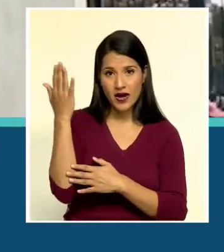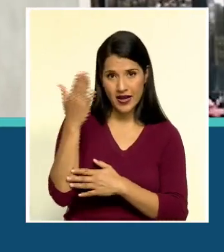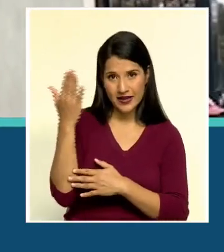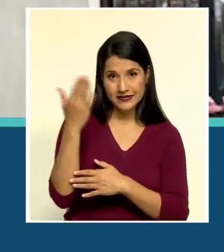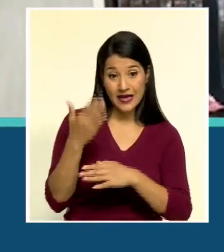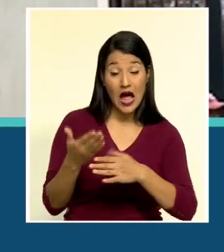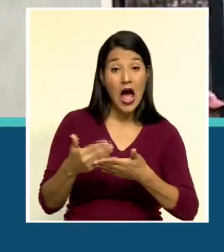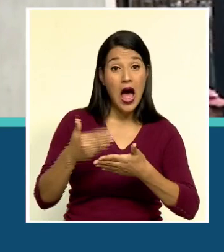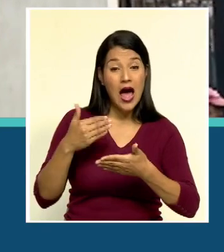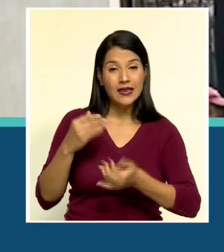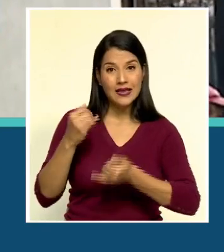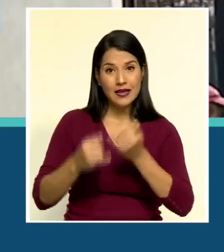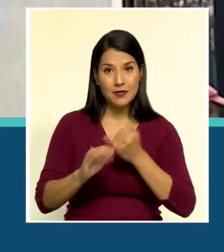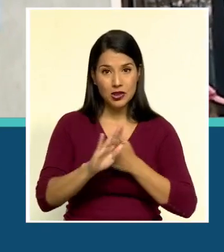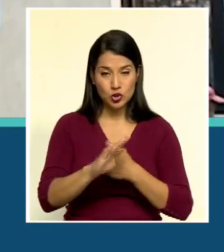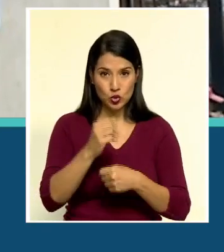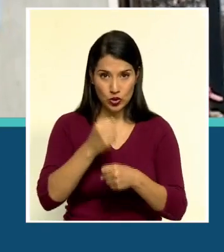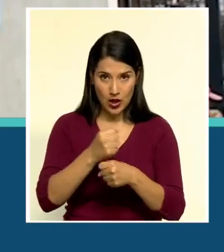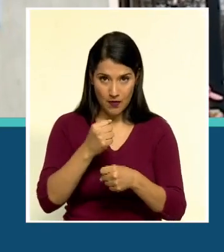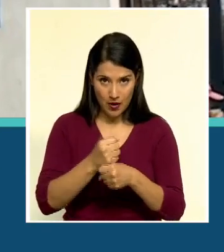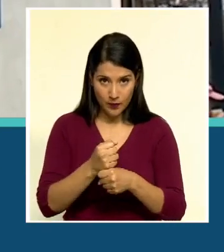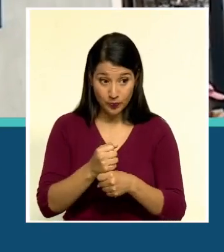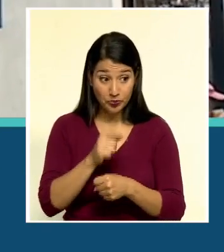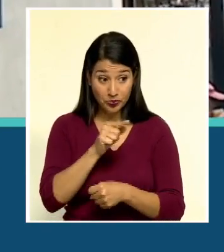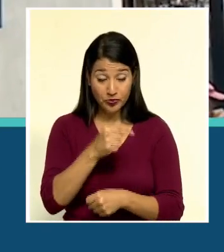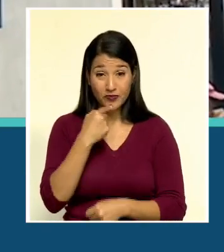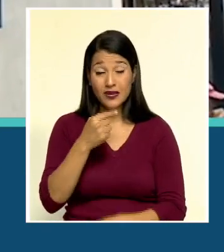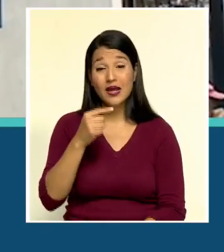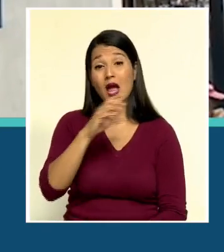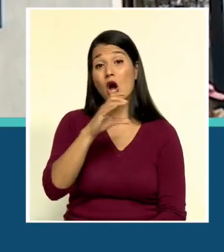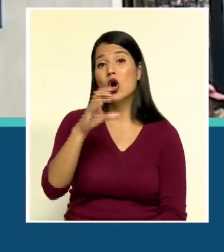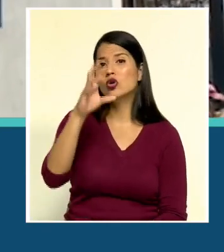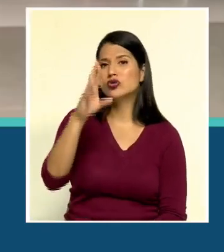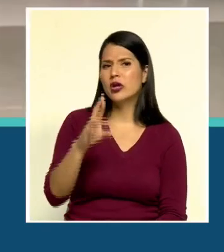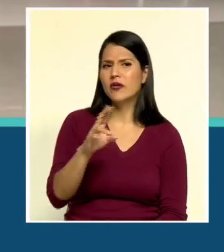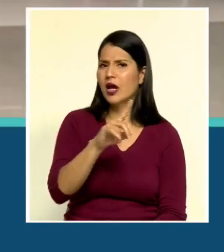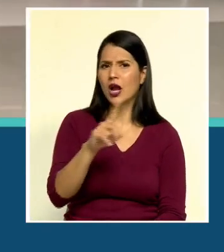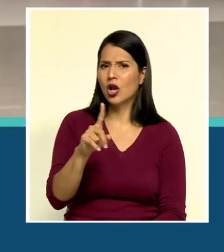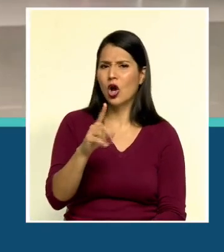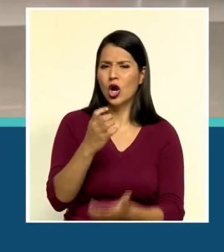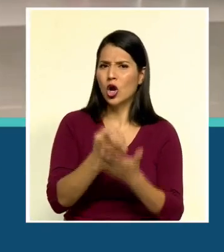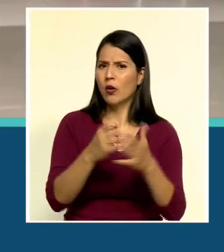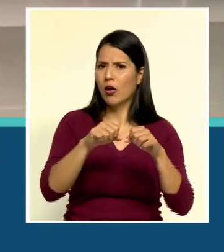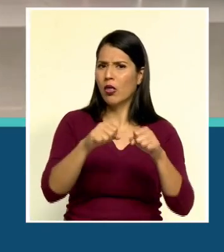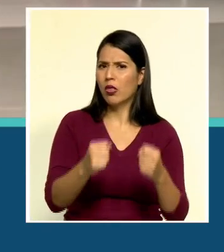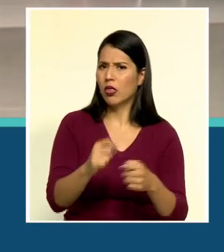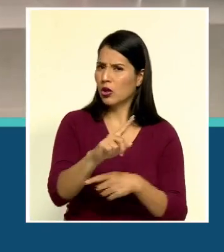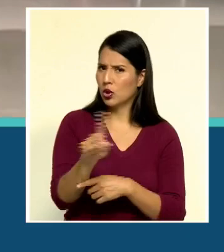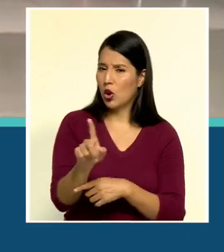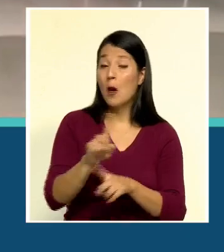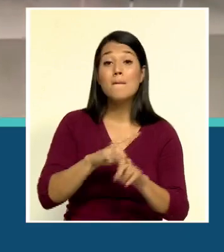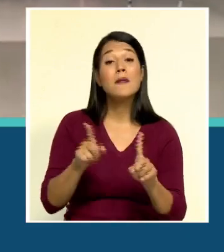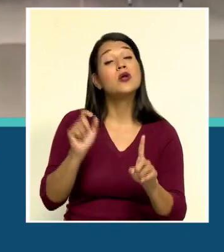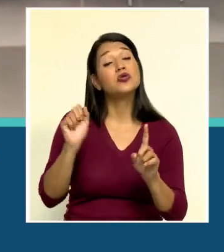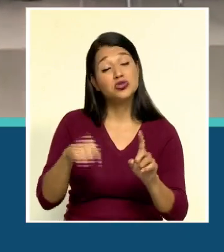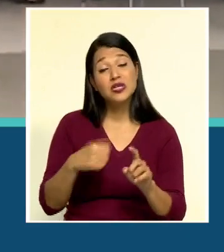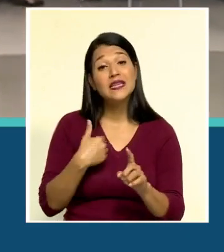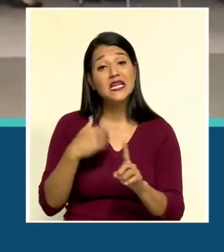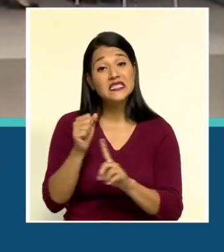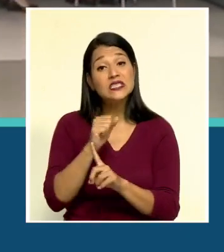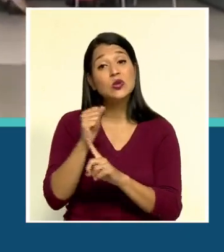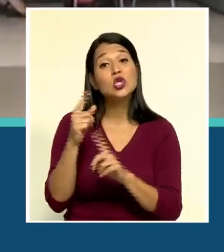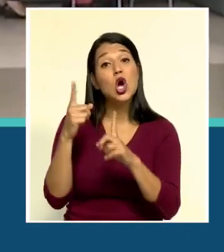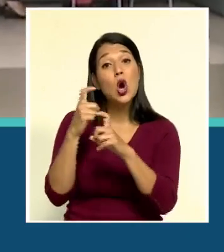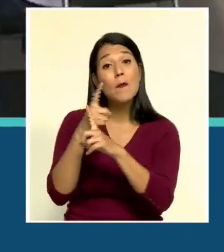que finalice sus labores. Villegas negó que Costa Rica quede en quiebra, pero sí mencionó que hay complicaciones financieras por